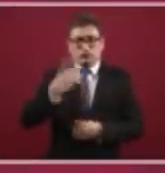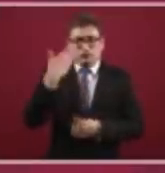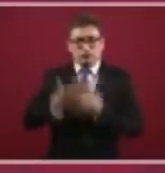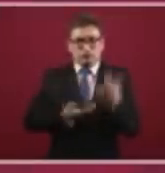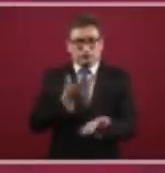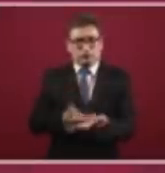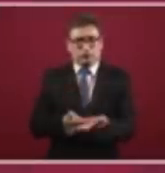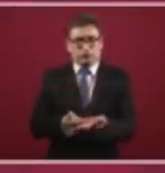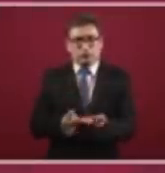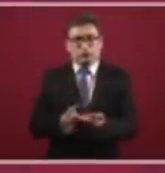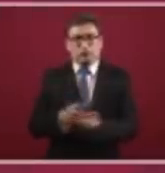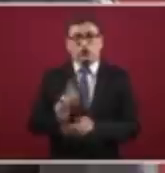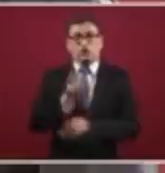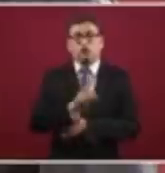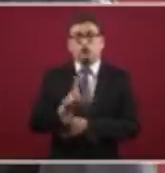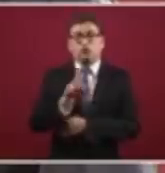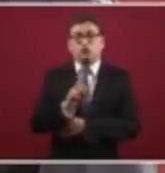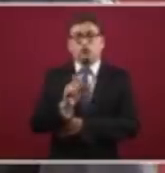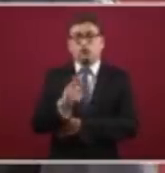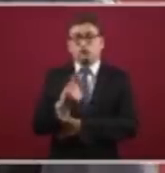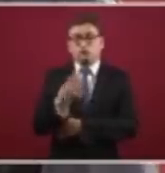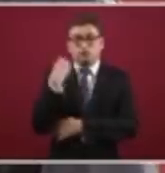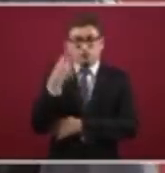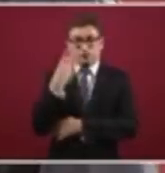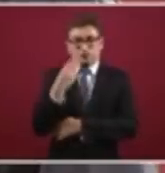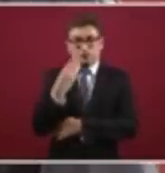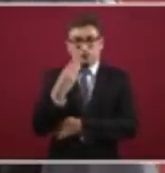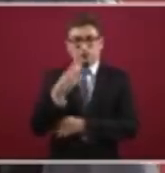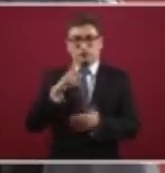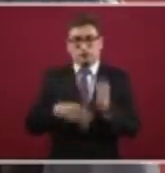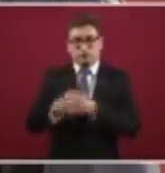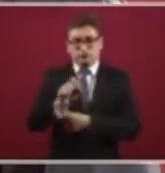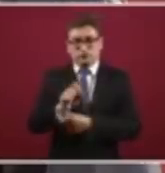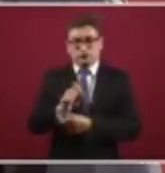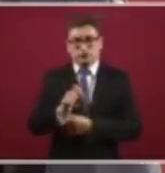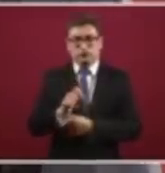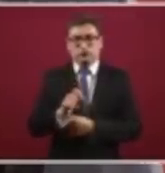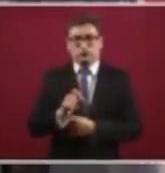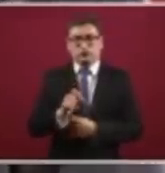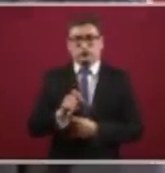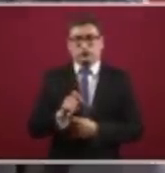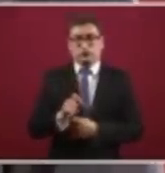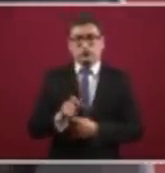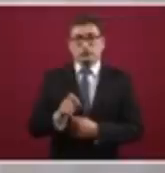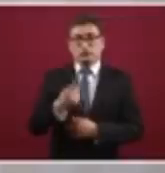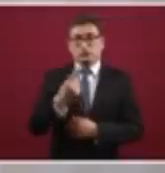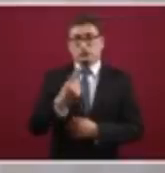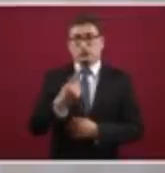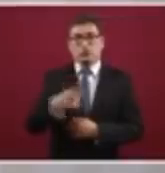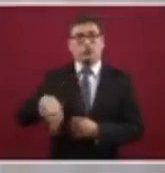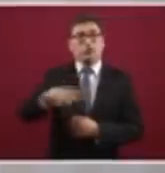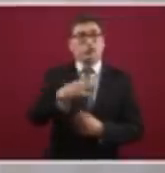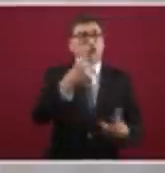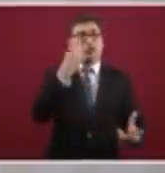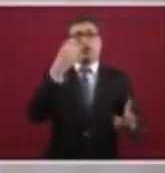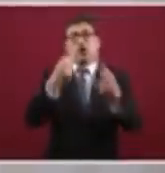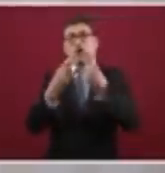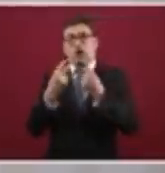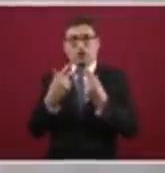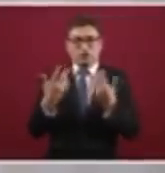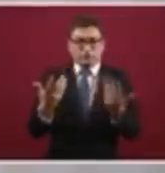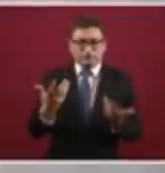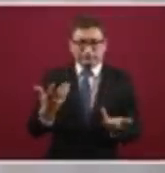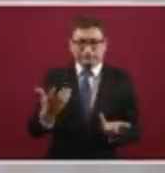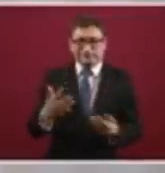domingo 21 de marzo del 21 pero no ya no es la